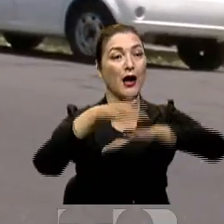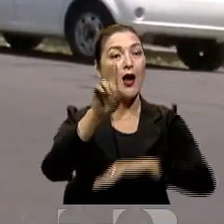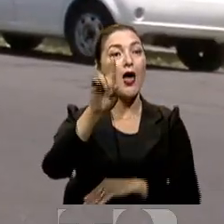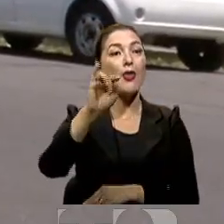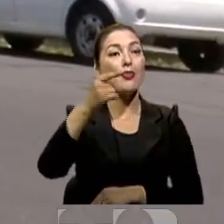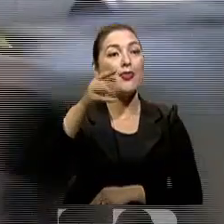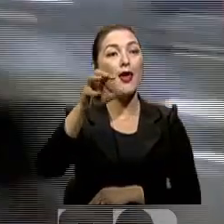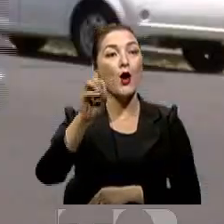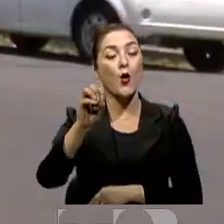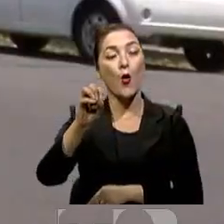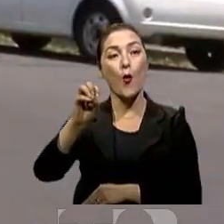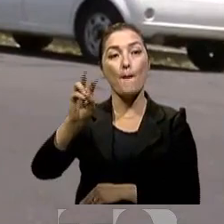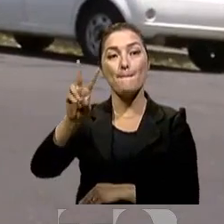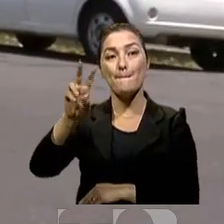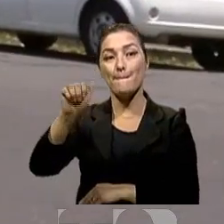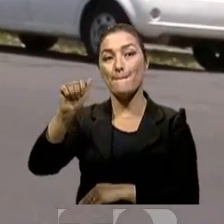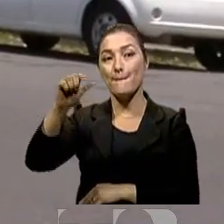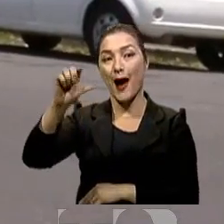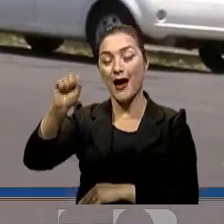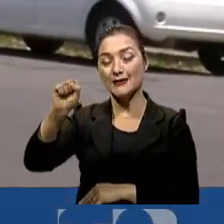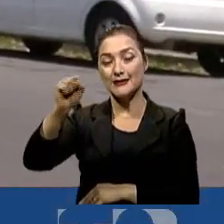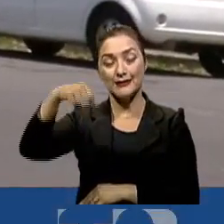Vázquez, sector de Ponciano, norte de Quito.